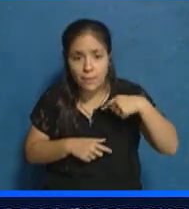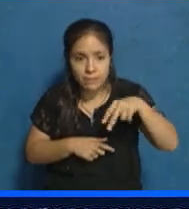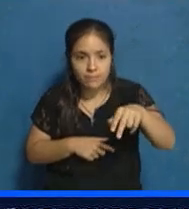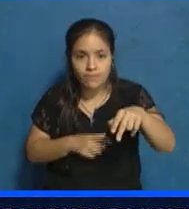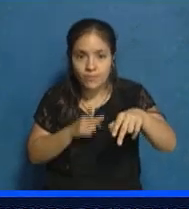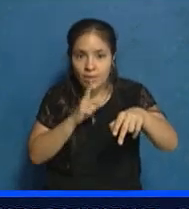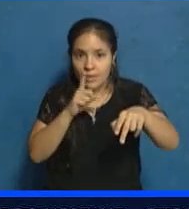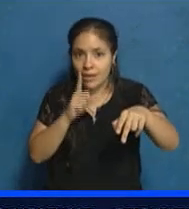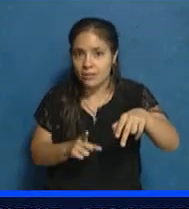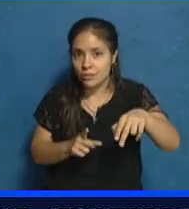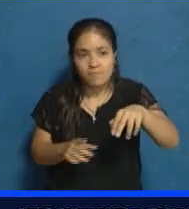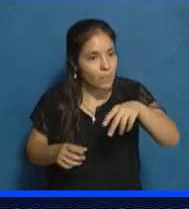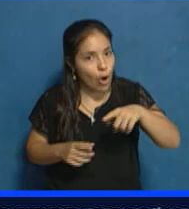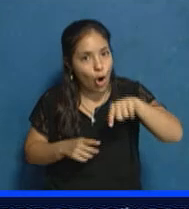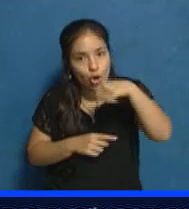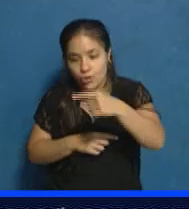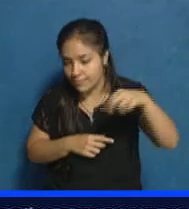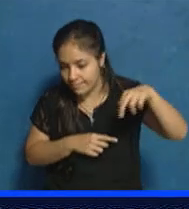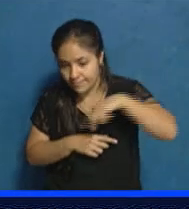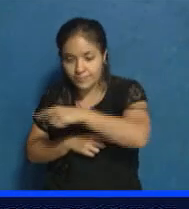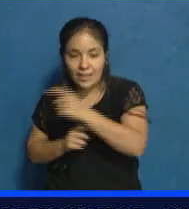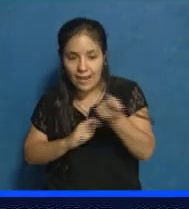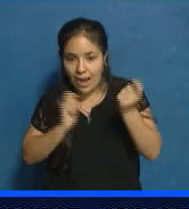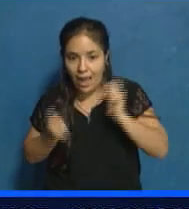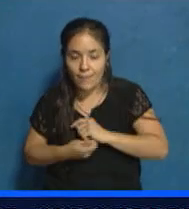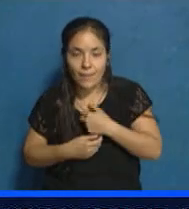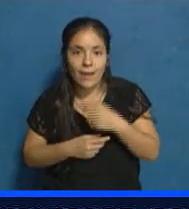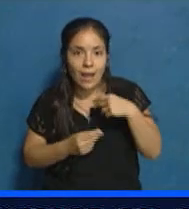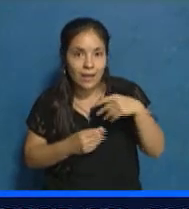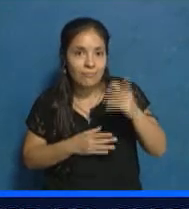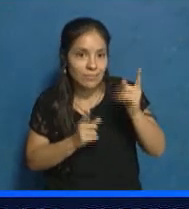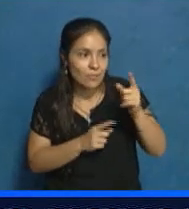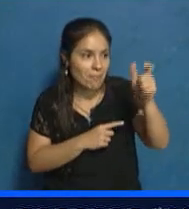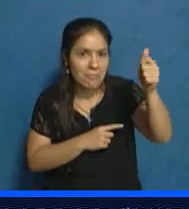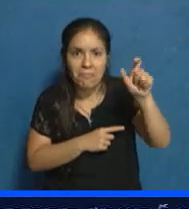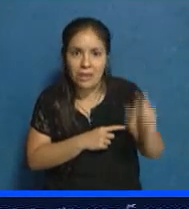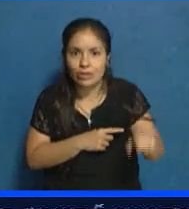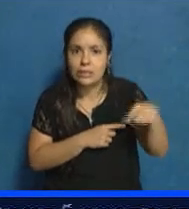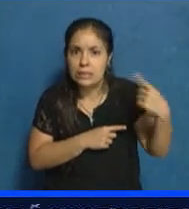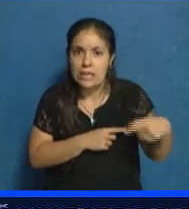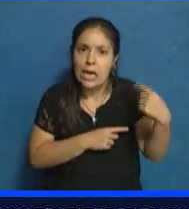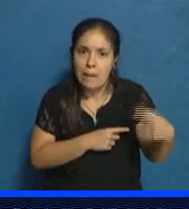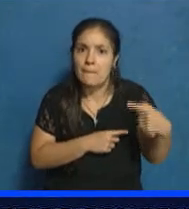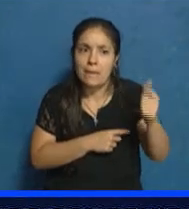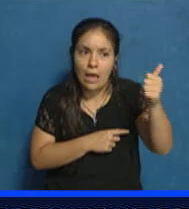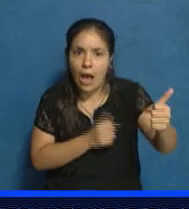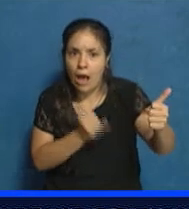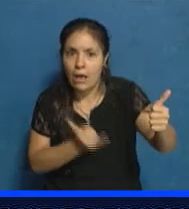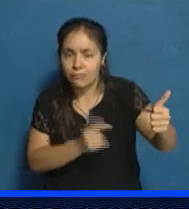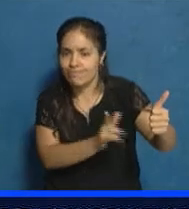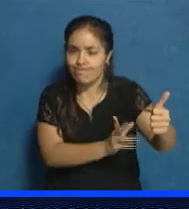más lejos de su casa, porque no quieren pasar o por el mismo kiosco o por la obra donde hay una persona que las insulta generalmente o les